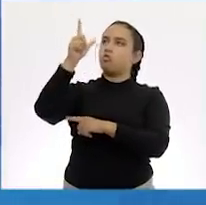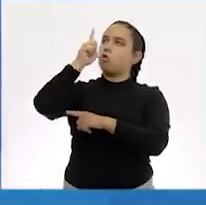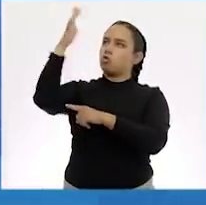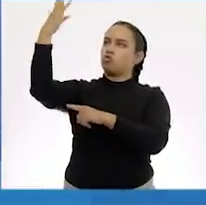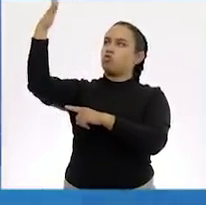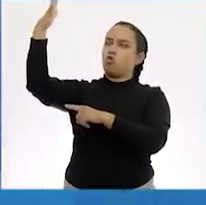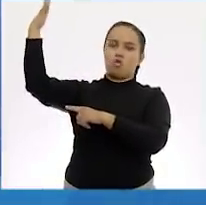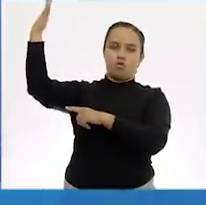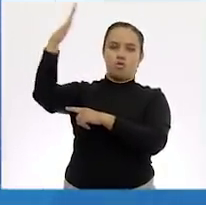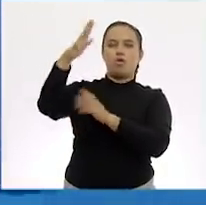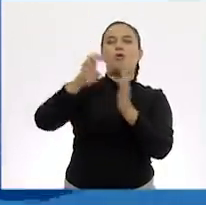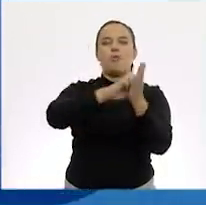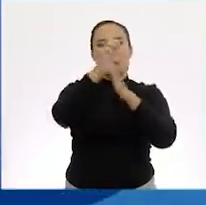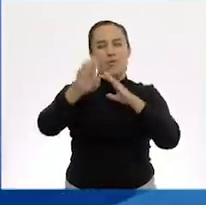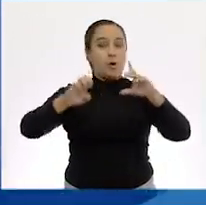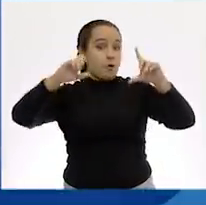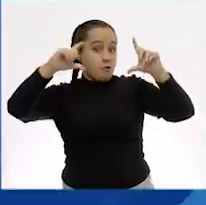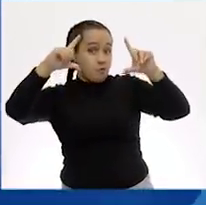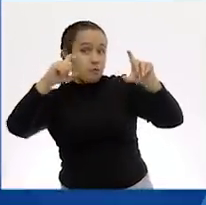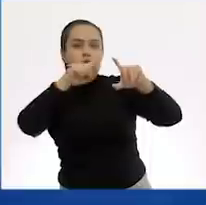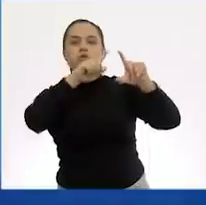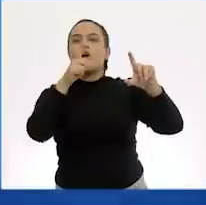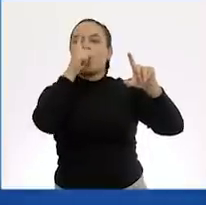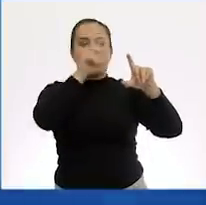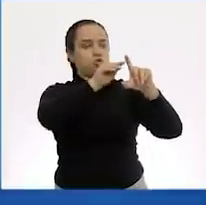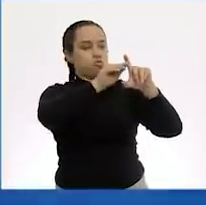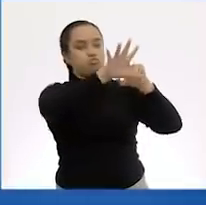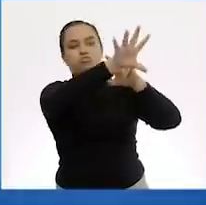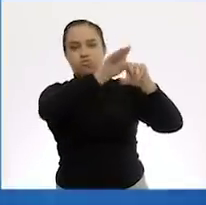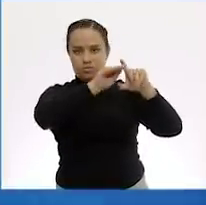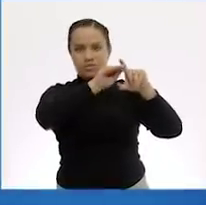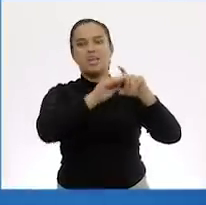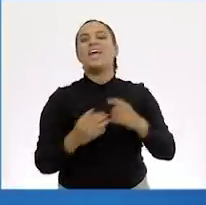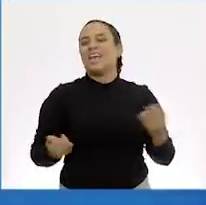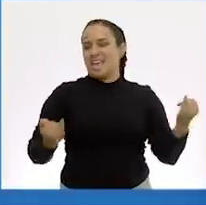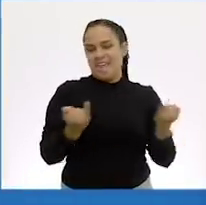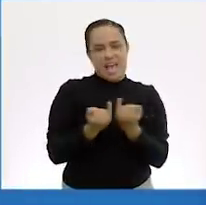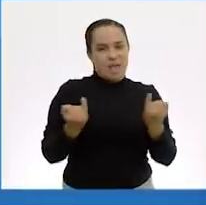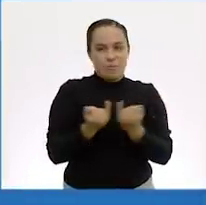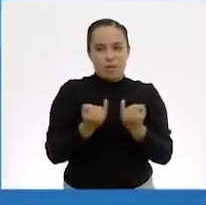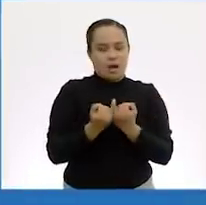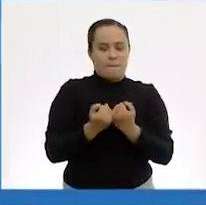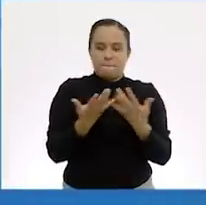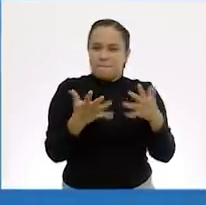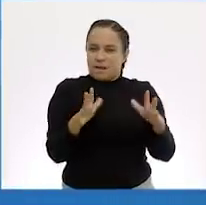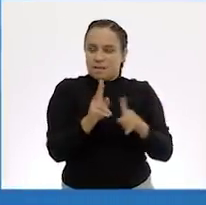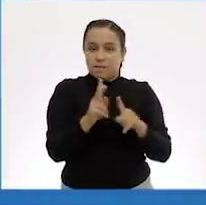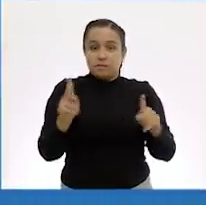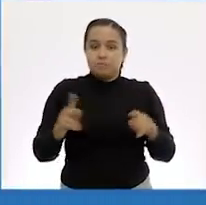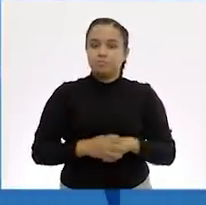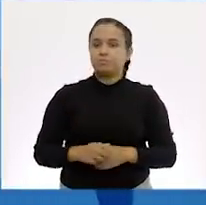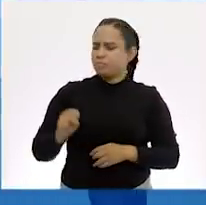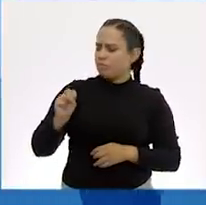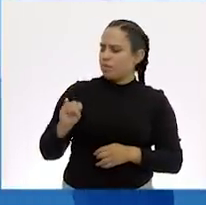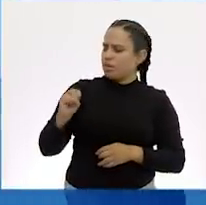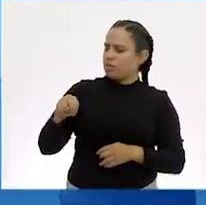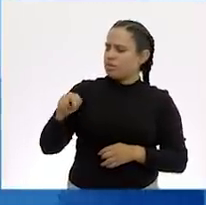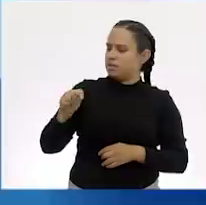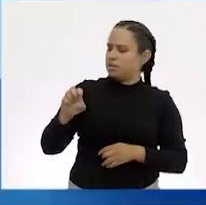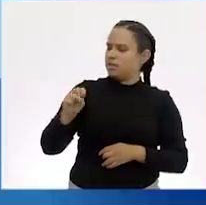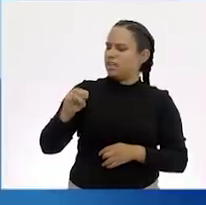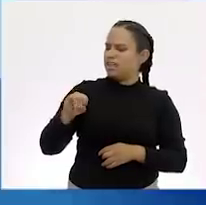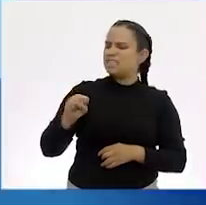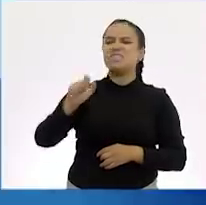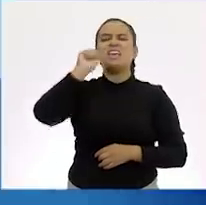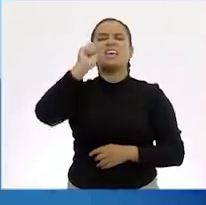sol. Es como cuando te tomas una foto y sale luz. Pues es más o menos ese concepto. Ok. Y síntesis significa